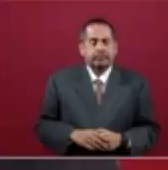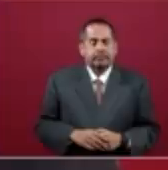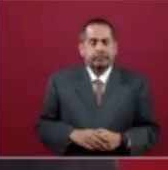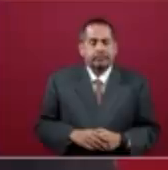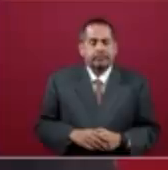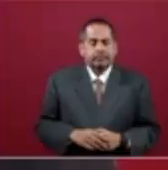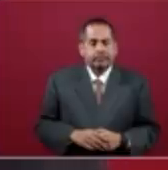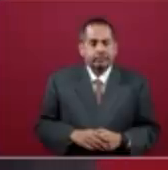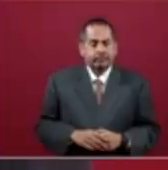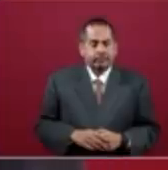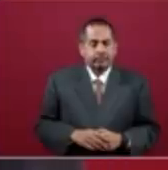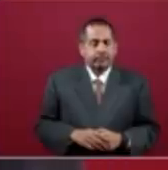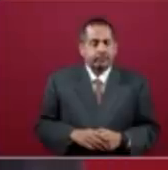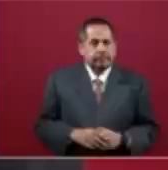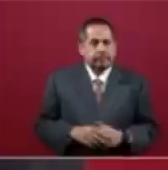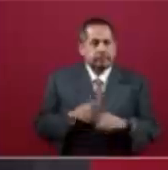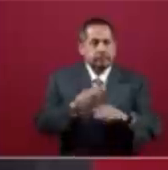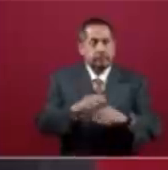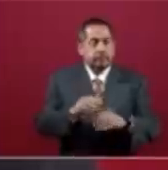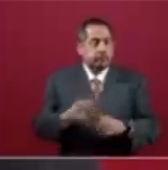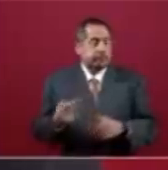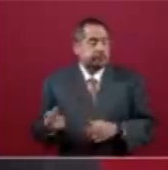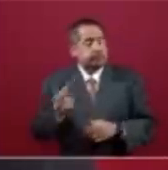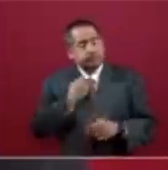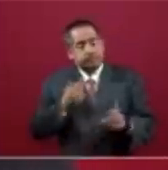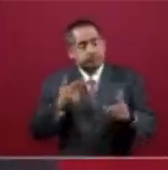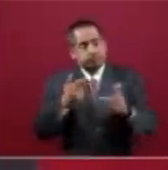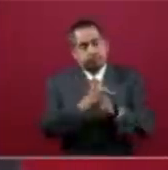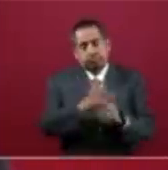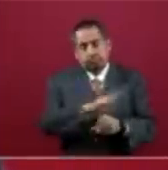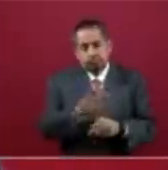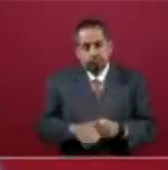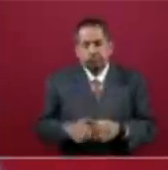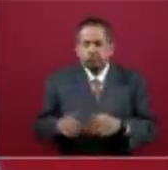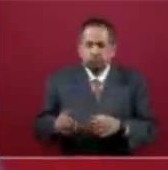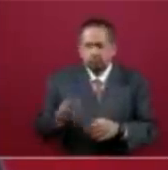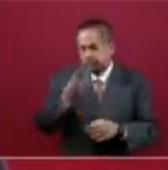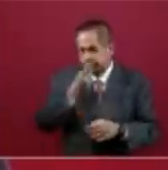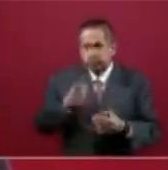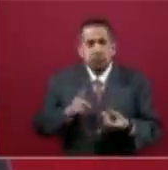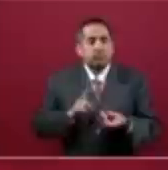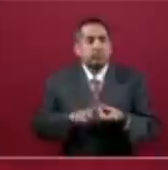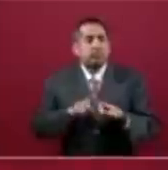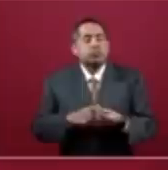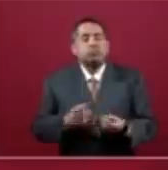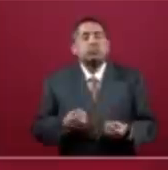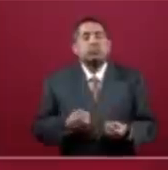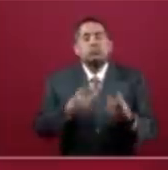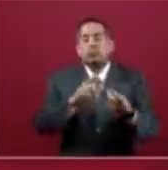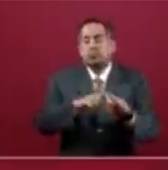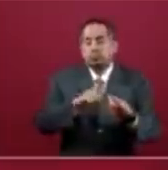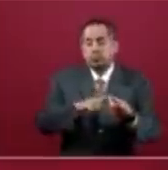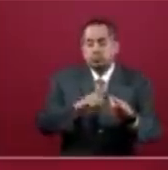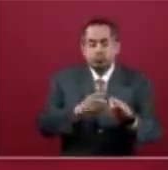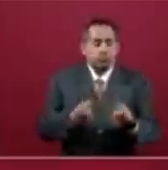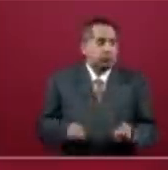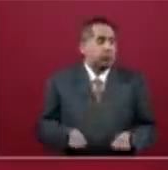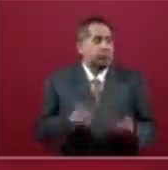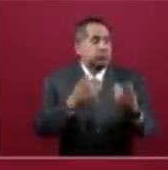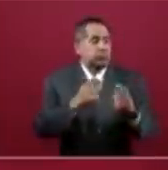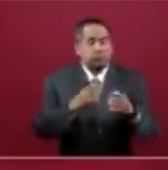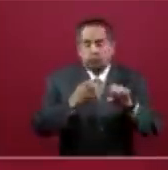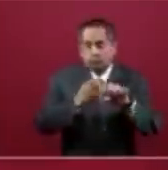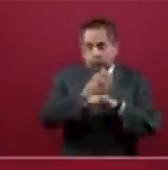Y en el caso de homicidios, desde luego, ¿en dónde? ¿Sí? ¿Cuántos por